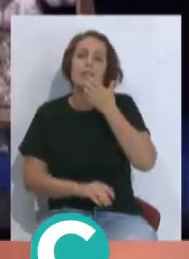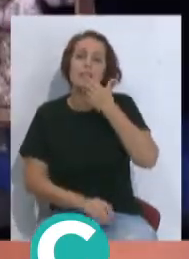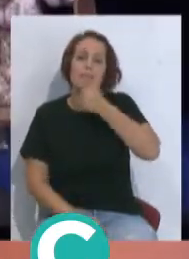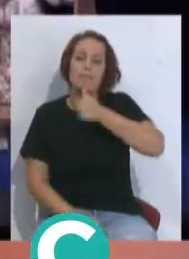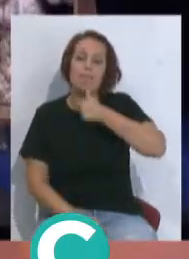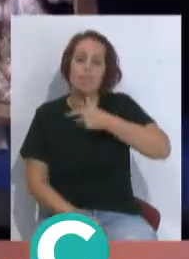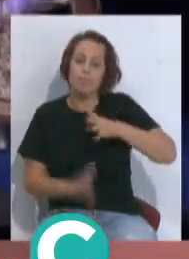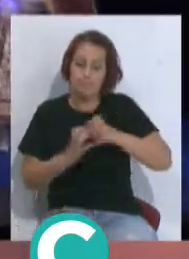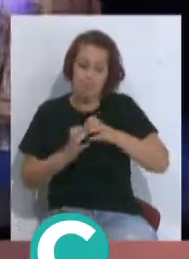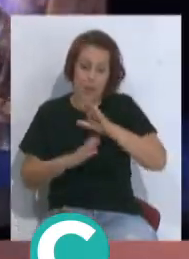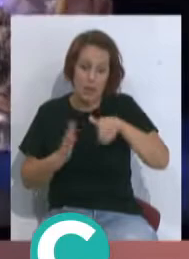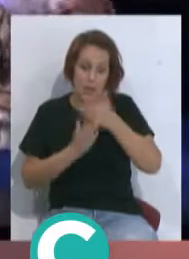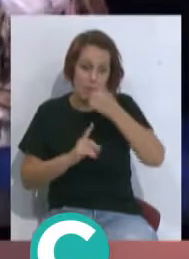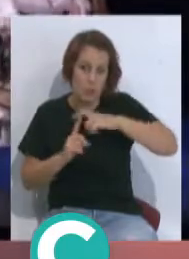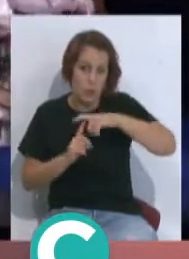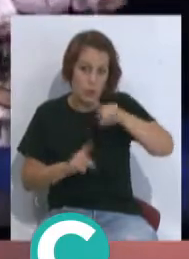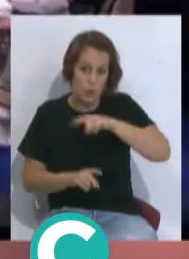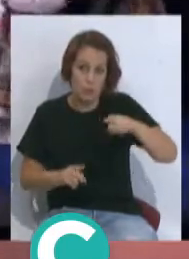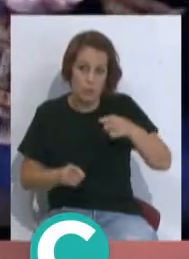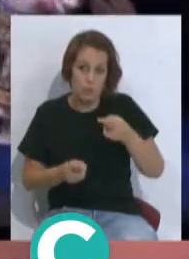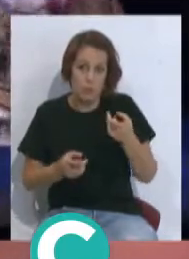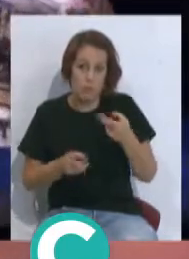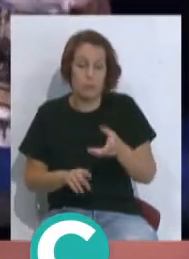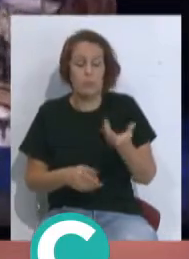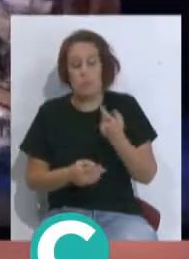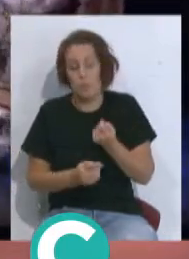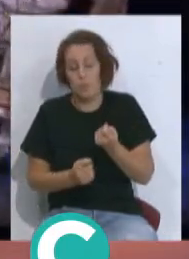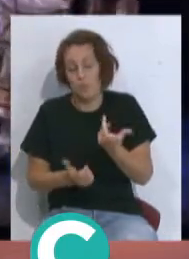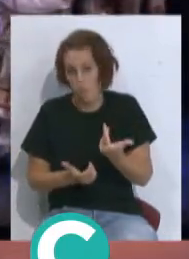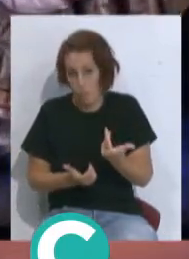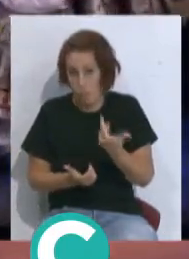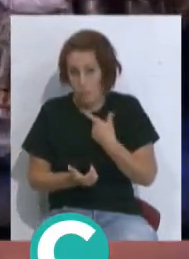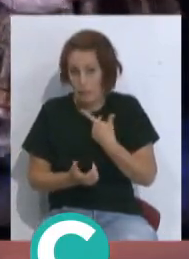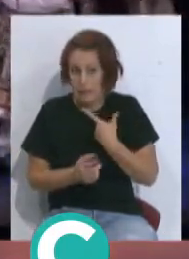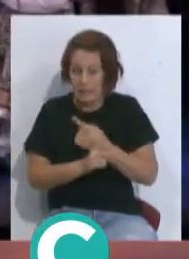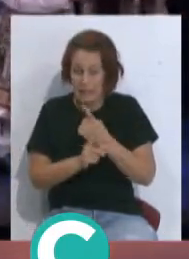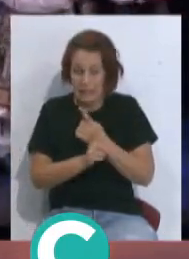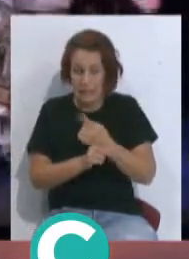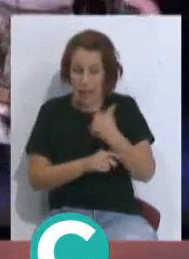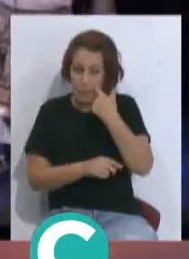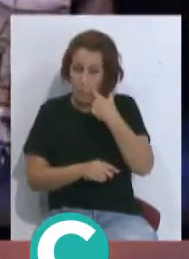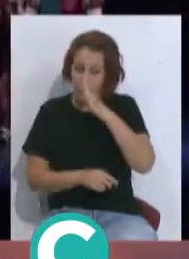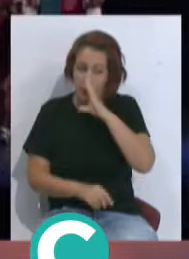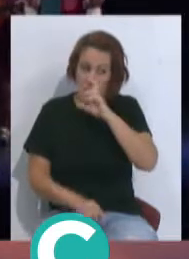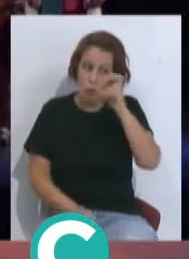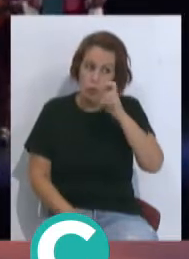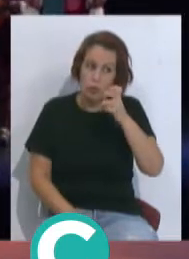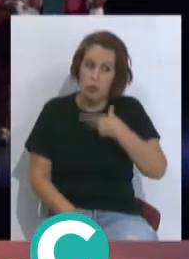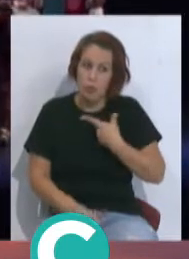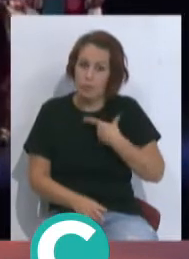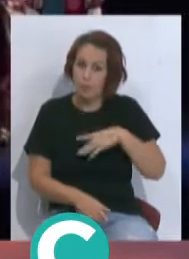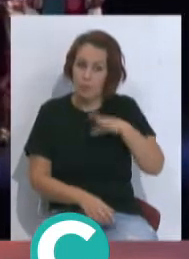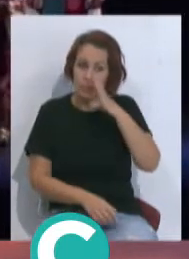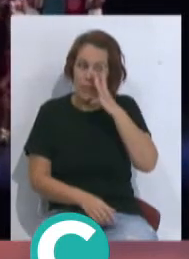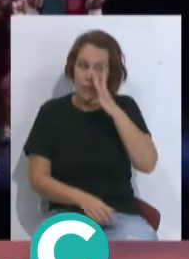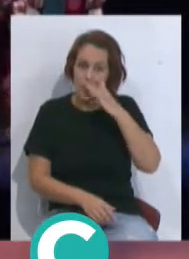poco las ganas hasta mayo, porque se trata de eso, ¿no? Del mirar un poco comiéndonos las uñas, como en febrero otros sí estarán celebrándolo